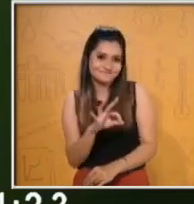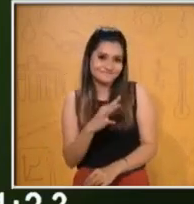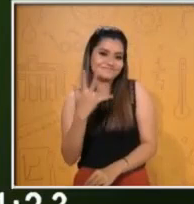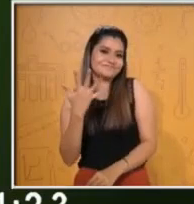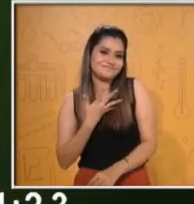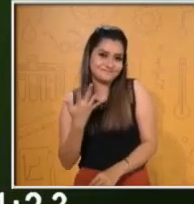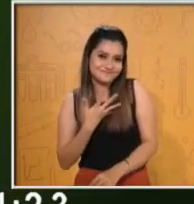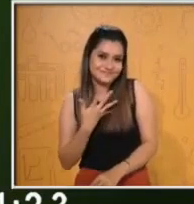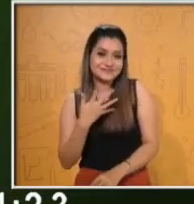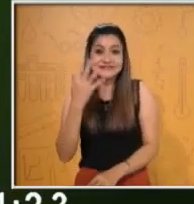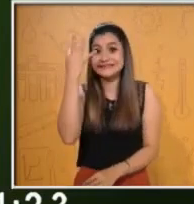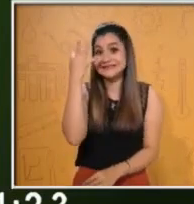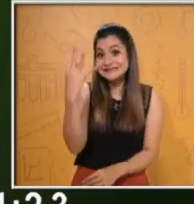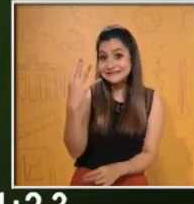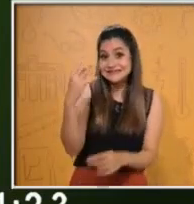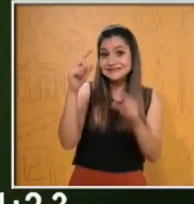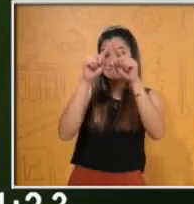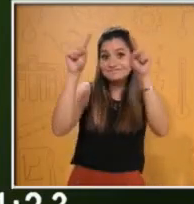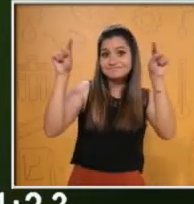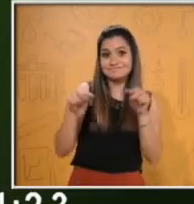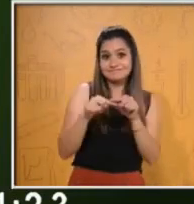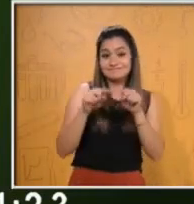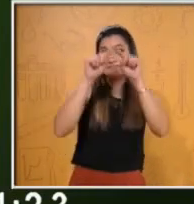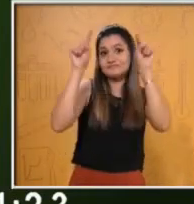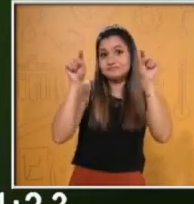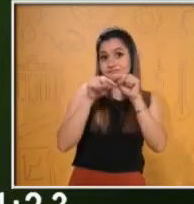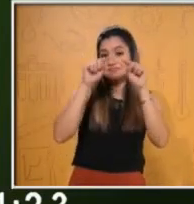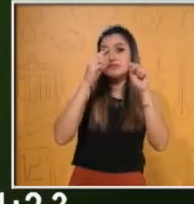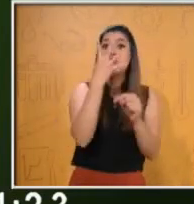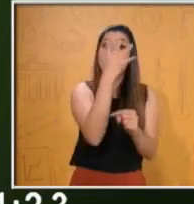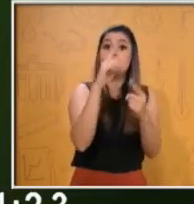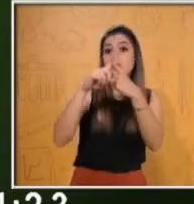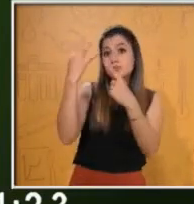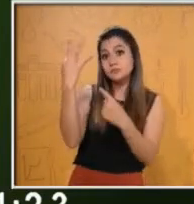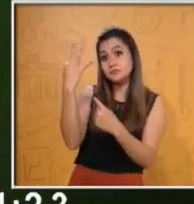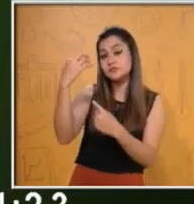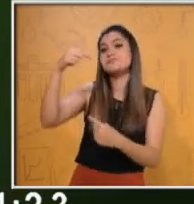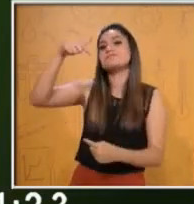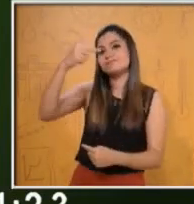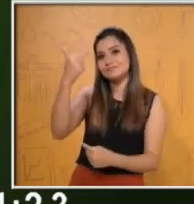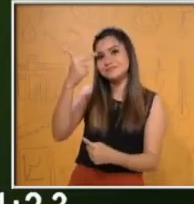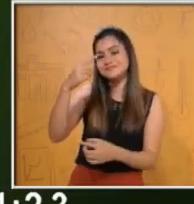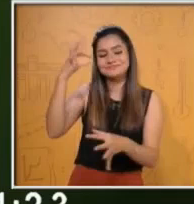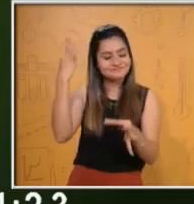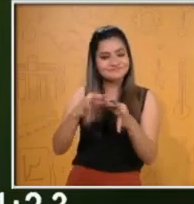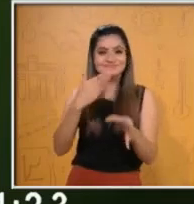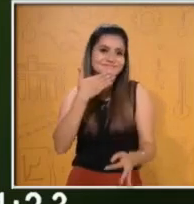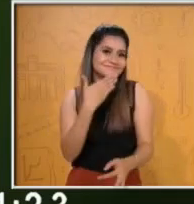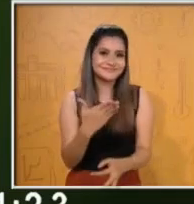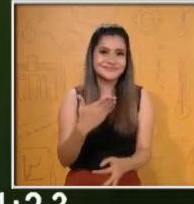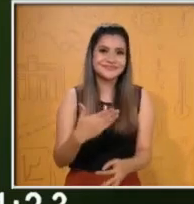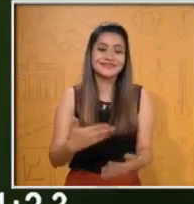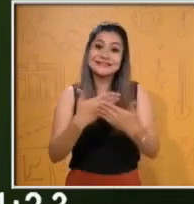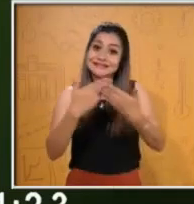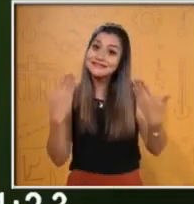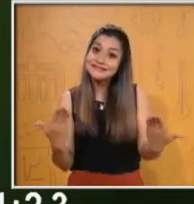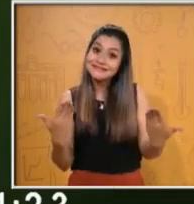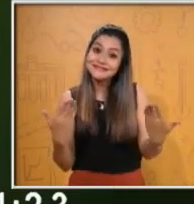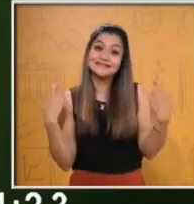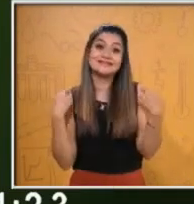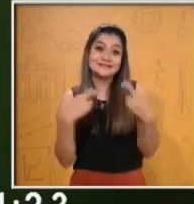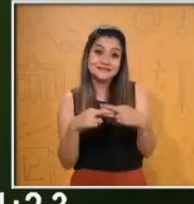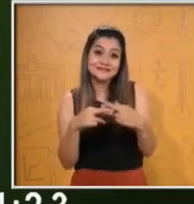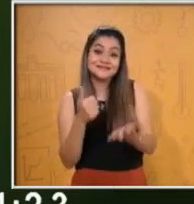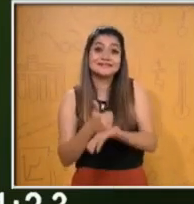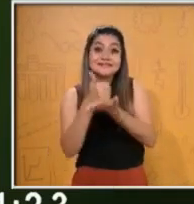tenemos 3 enteros. 4 por 3, 12. Excelente, profe. Muy bien. Ahora, profesor Jaime,